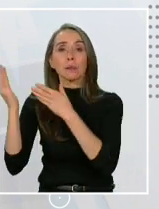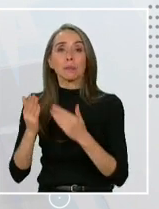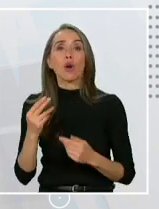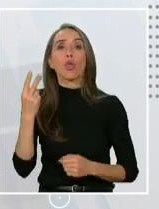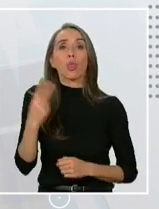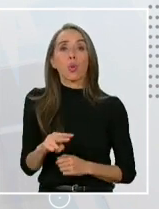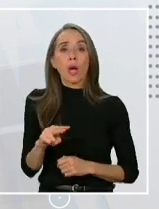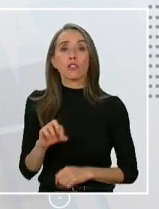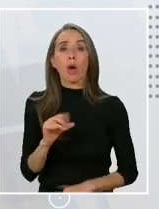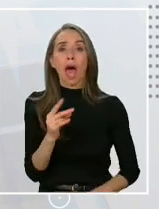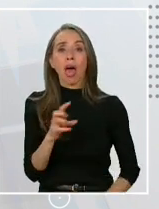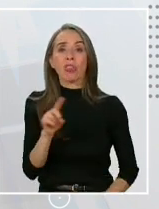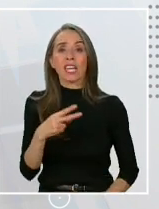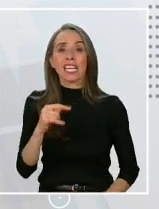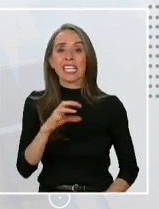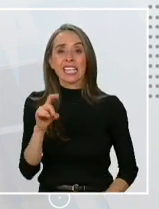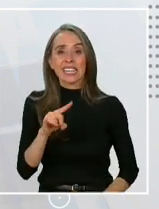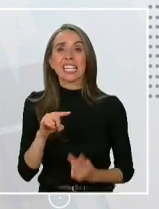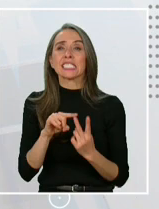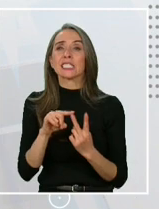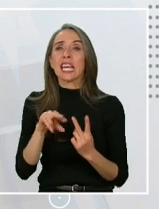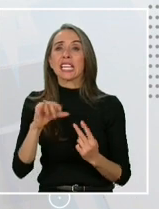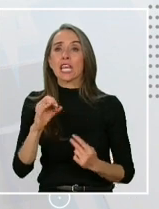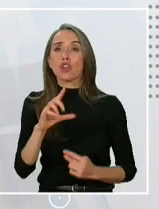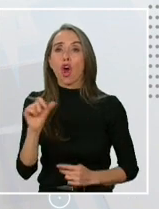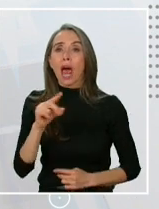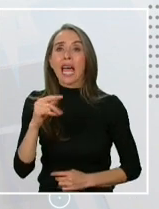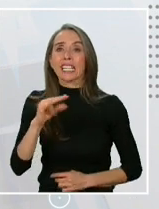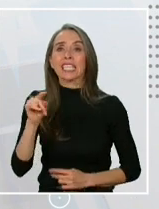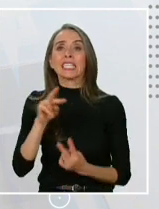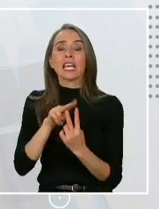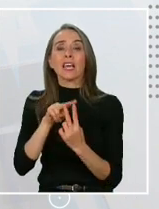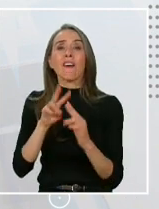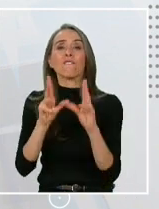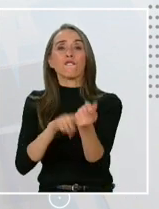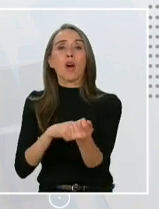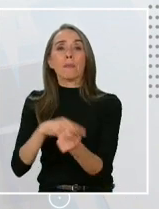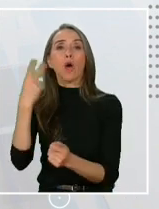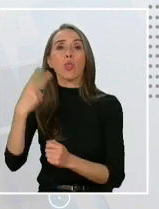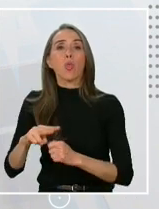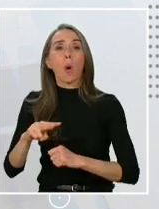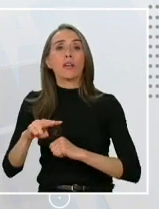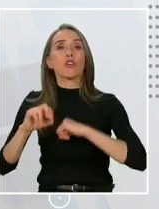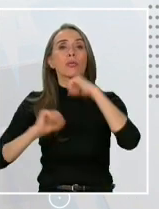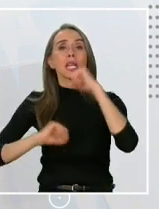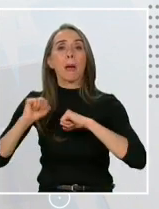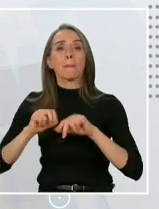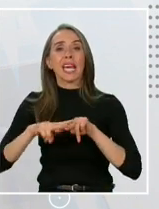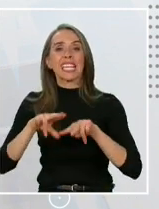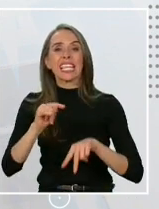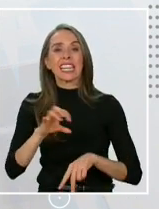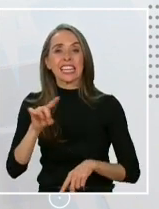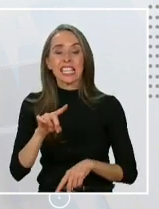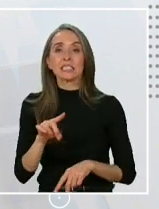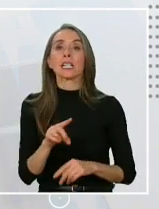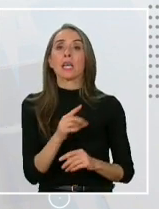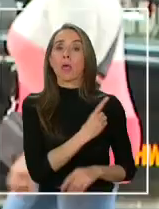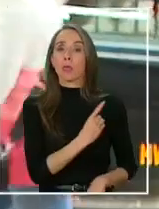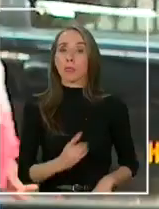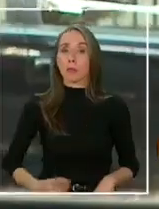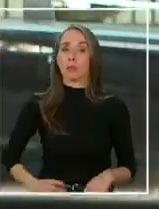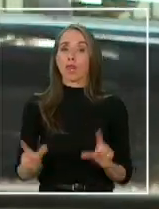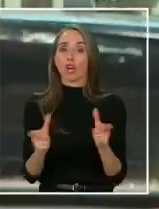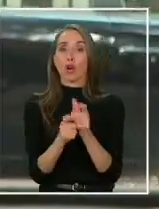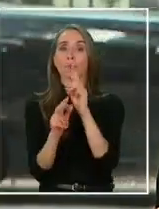Ites y Nicolás Ites, familiares directos de los controladores de la multitienda del mismo nombre. Nuevos antecedentes que diputados de la